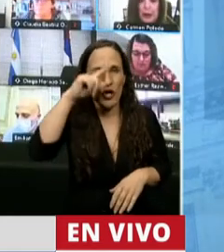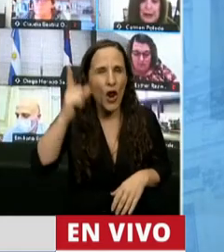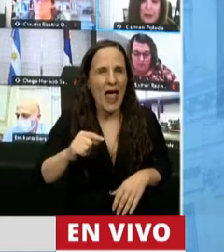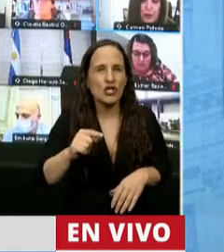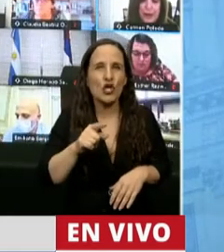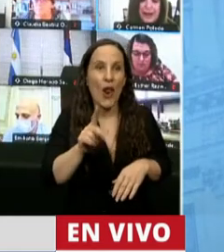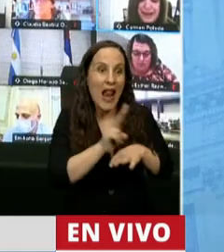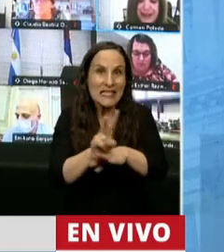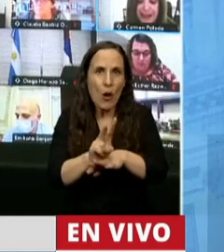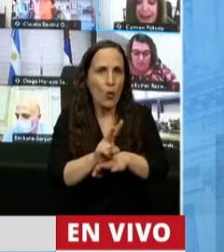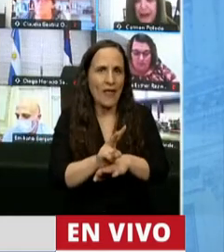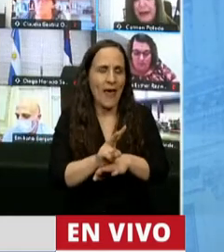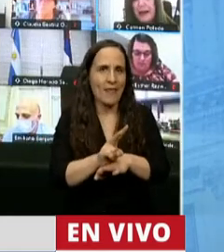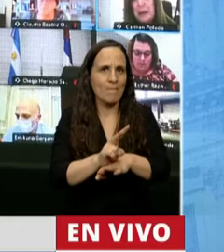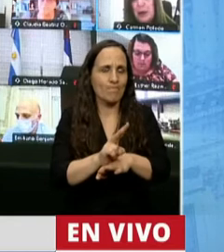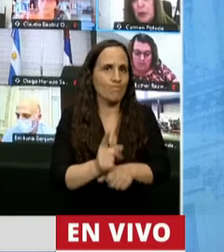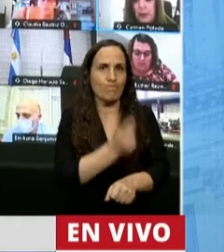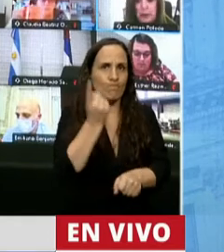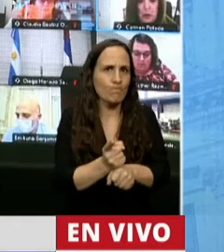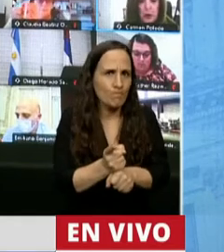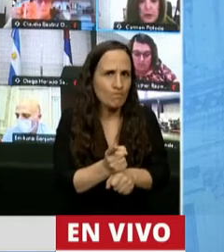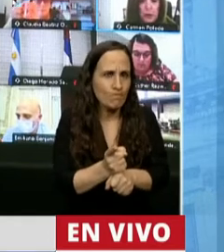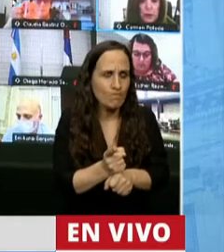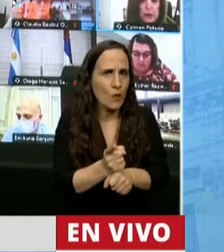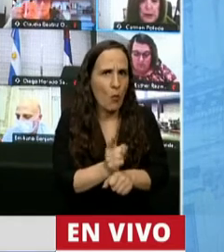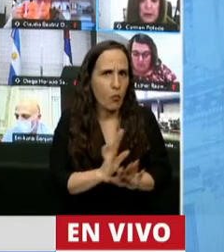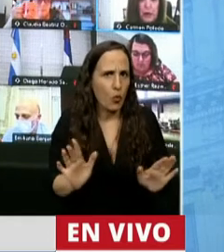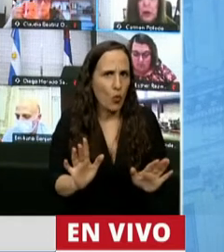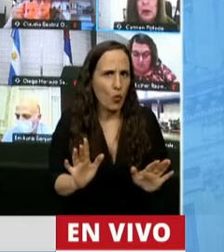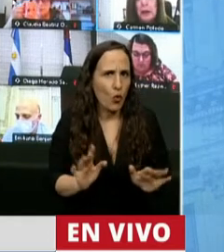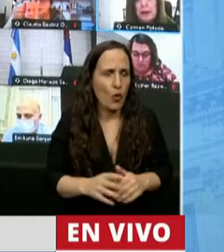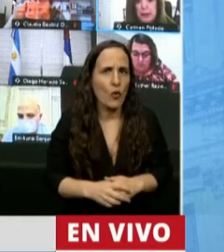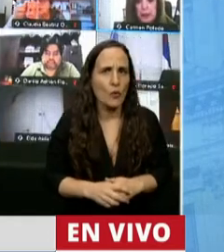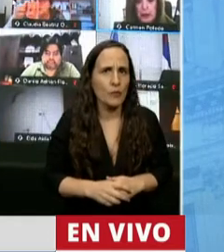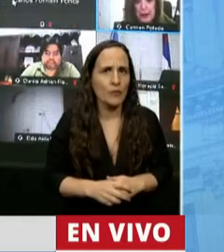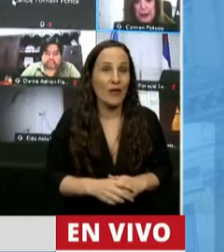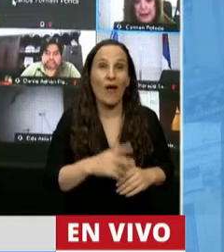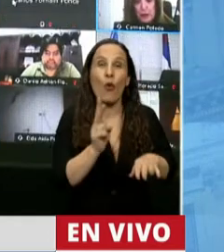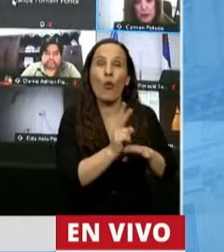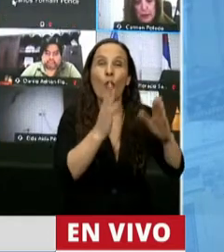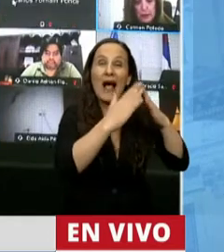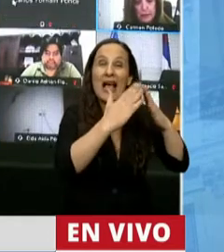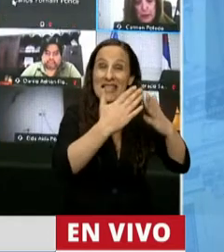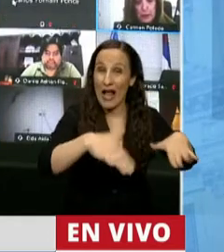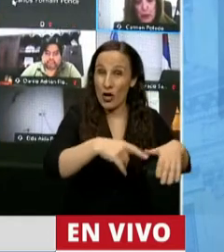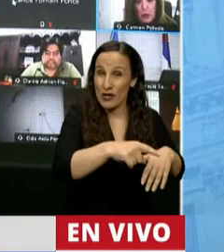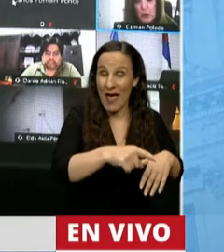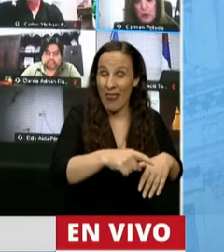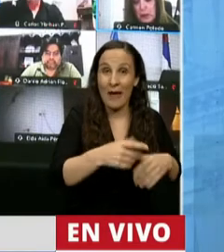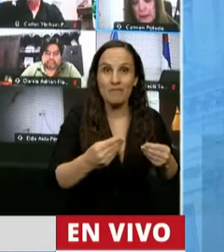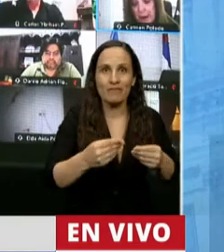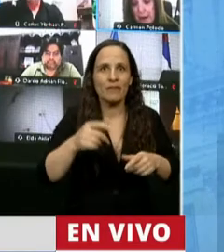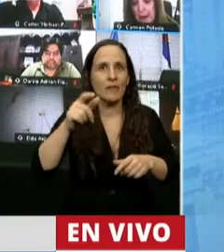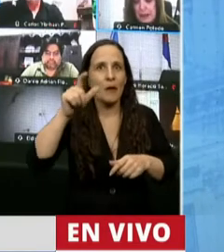ni siquiera en el limitado perímetro que se designaron, es decir, la Casa Rosada. Cuando hicieron entrar a